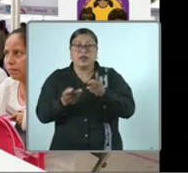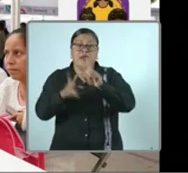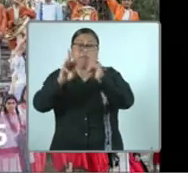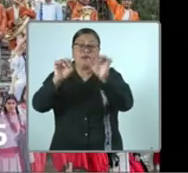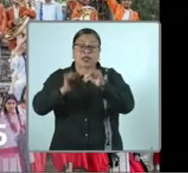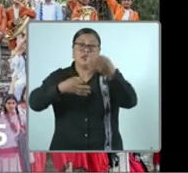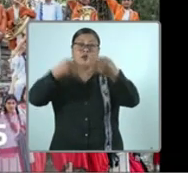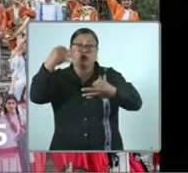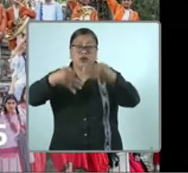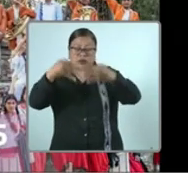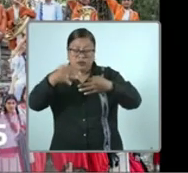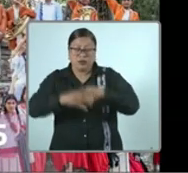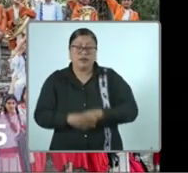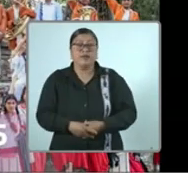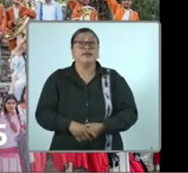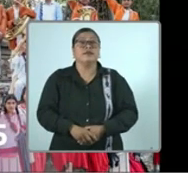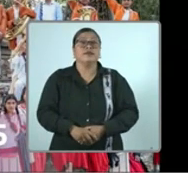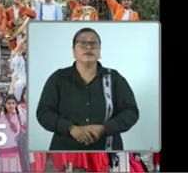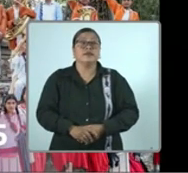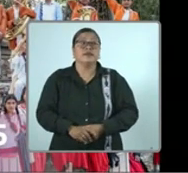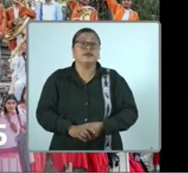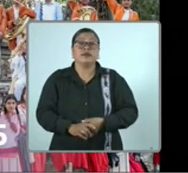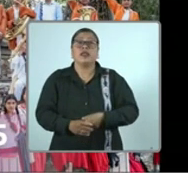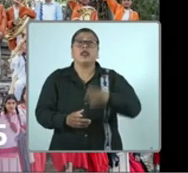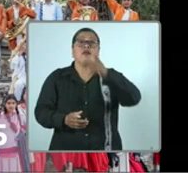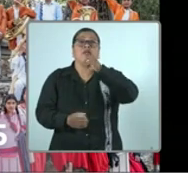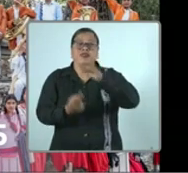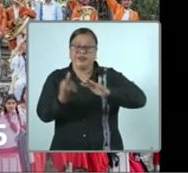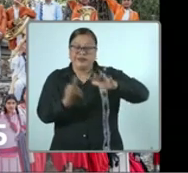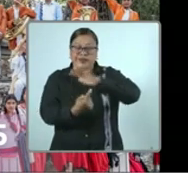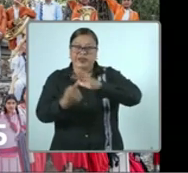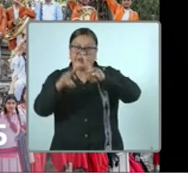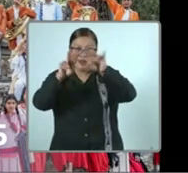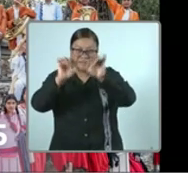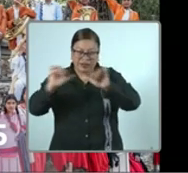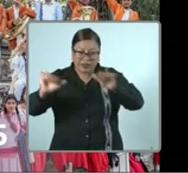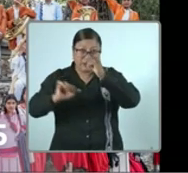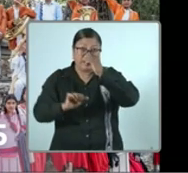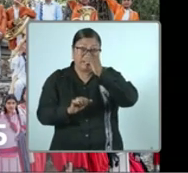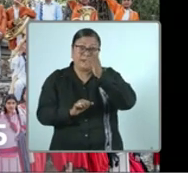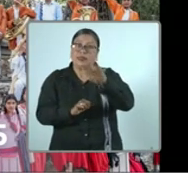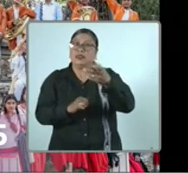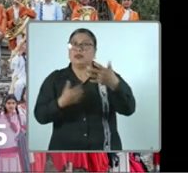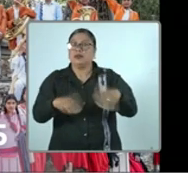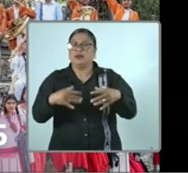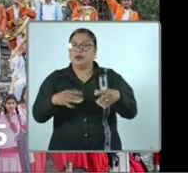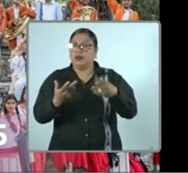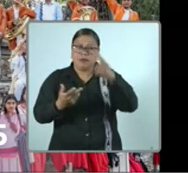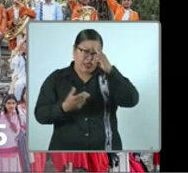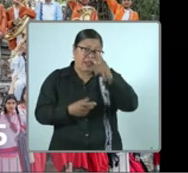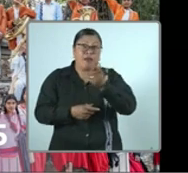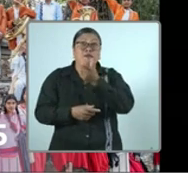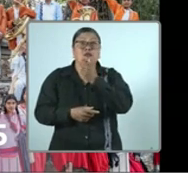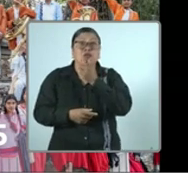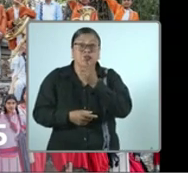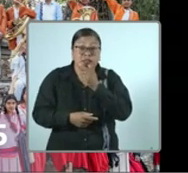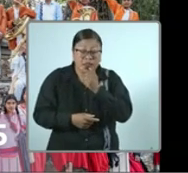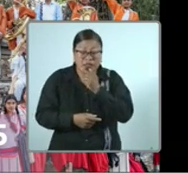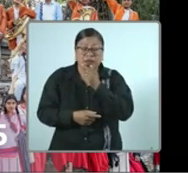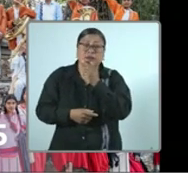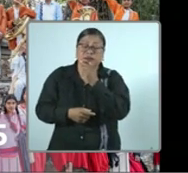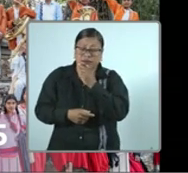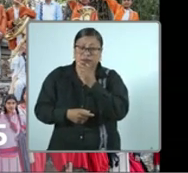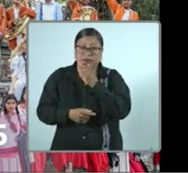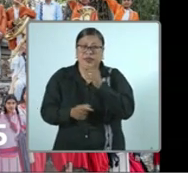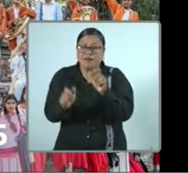adelante por favor eh los topiles por la paz llamó mucho la atención Este programa respecto a las policías o